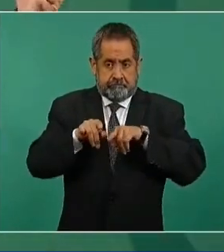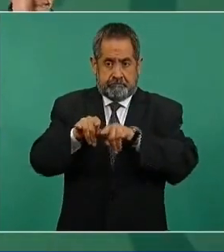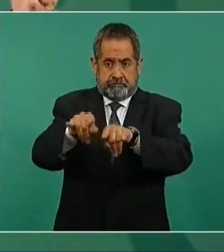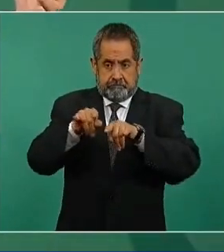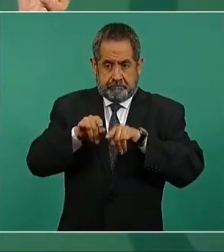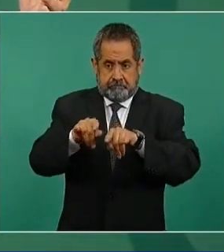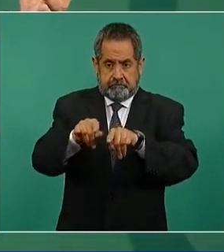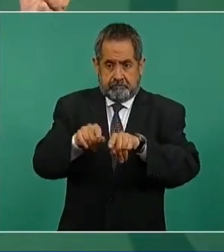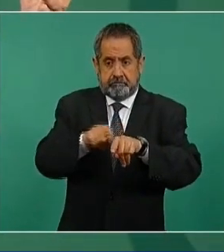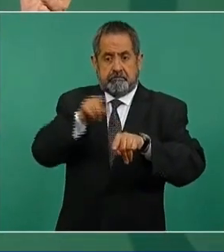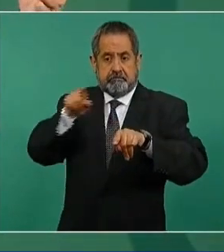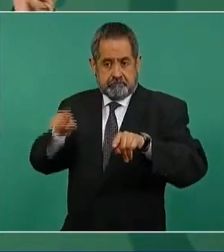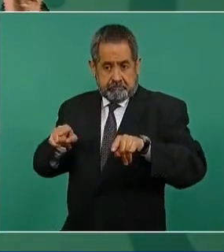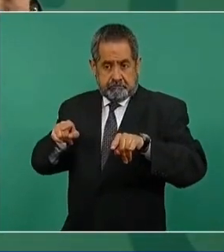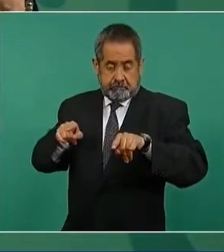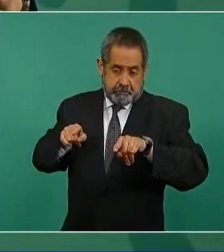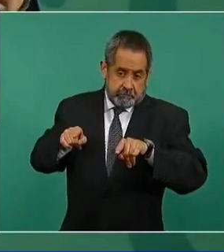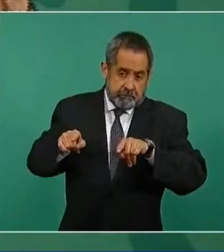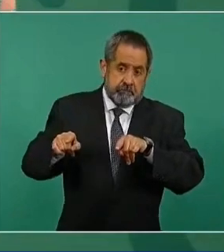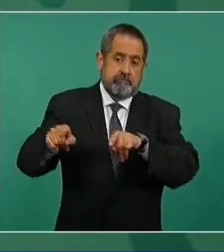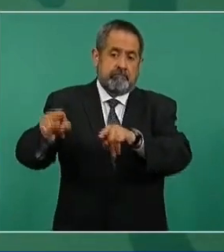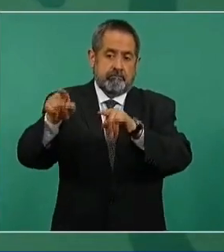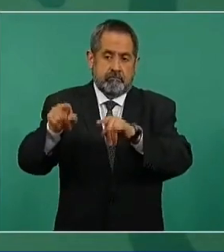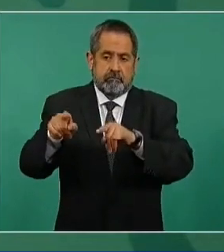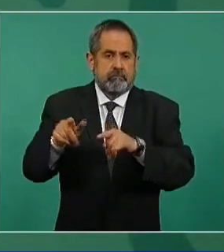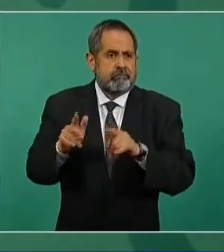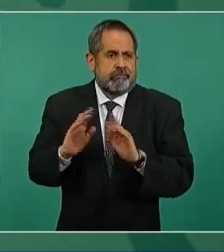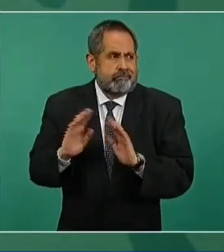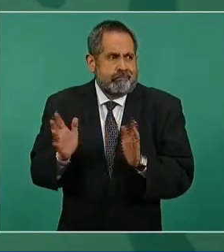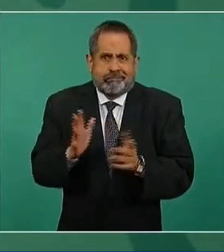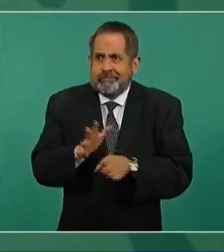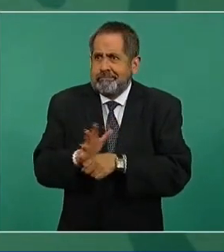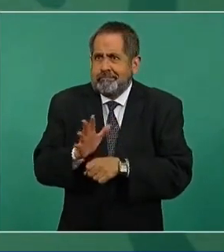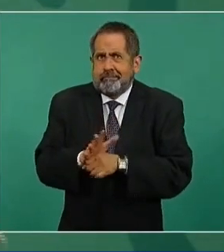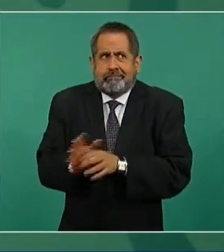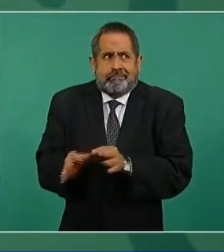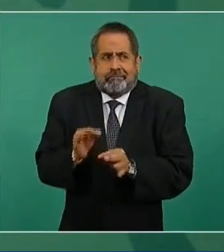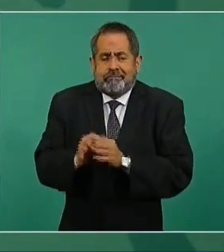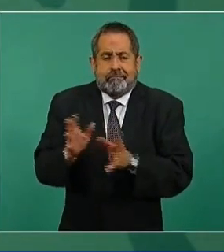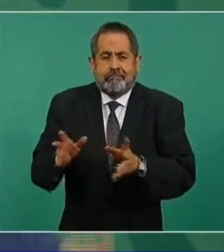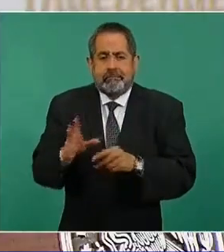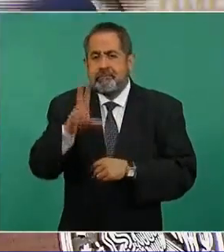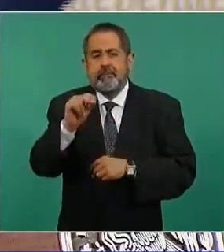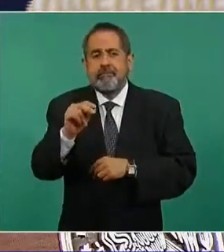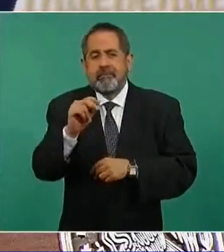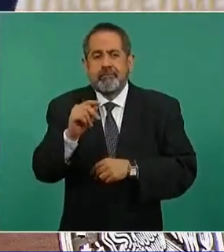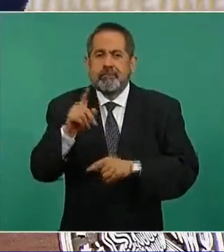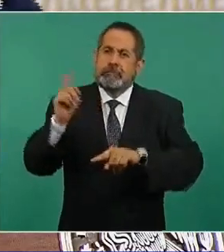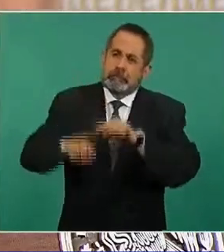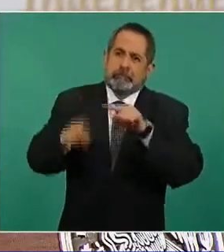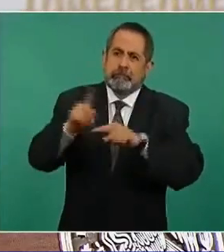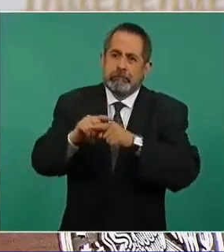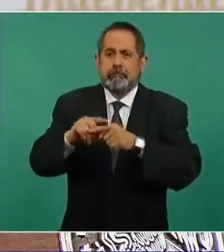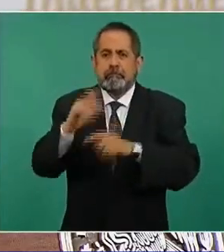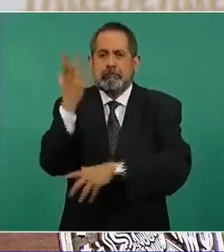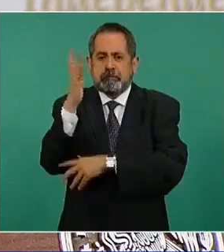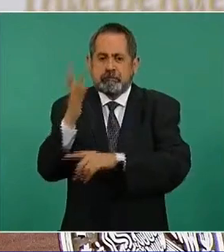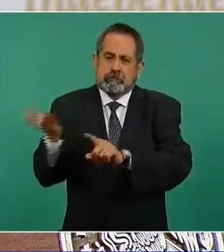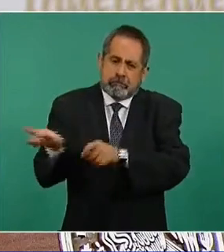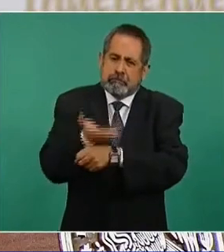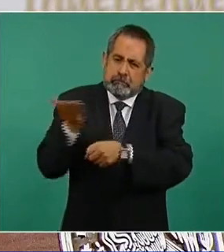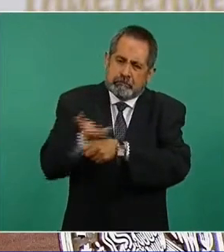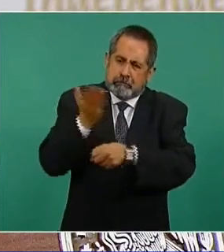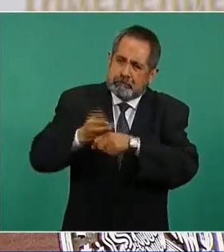O sea que ya son zonas impactadas. No es meterse a la